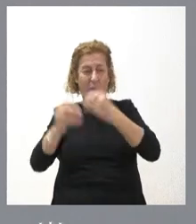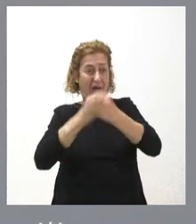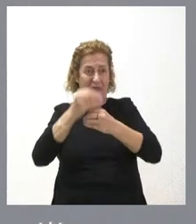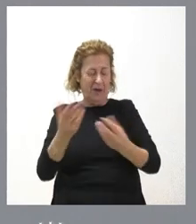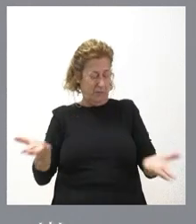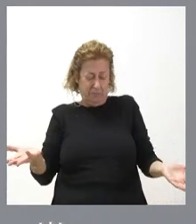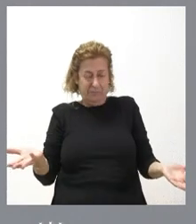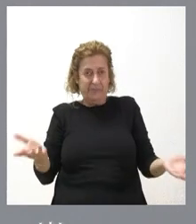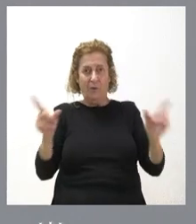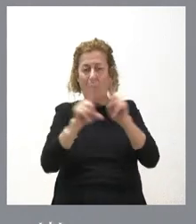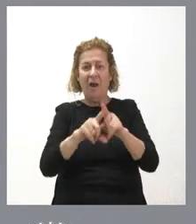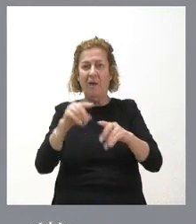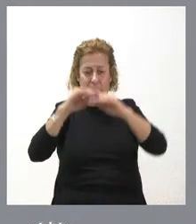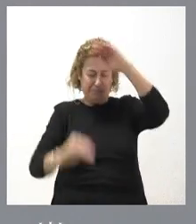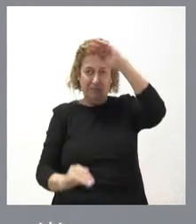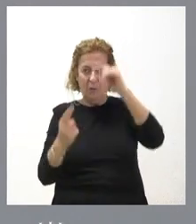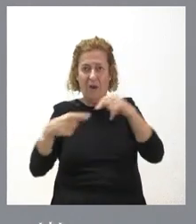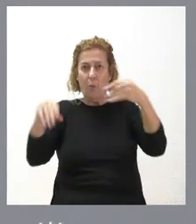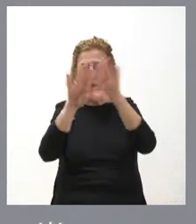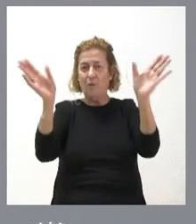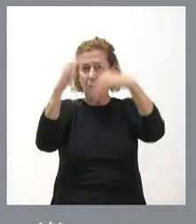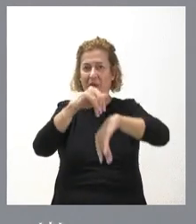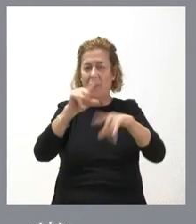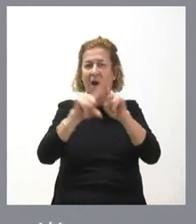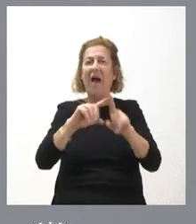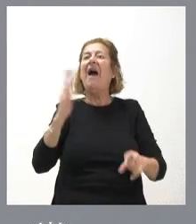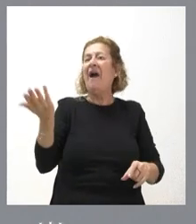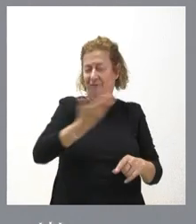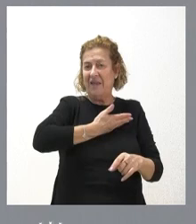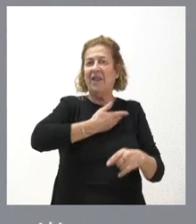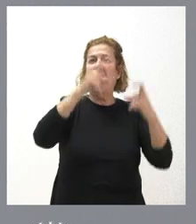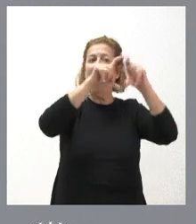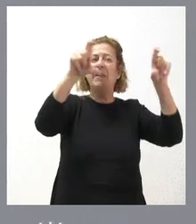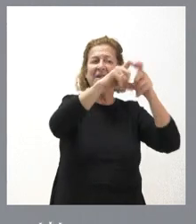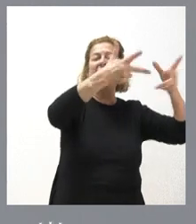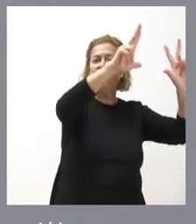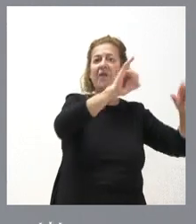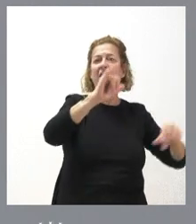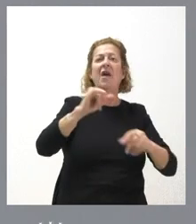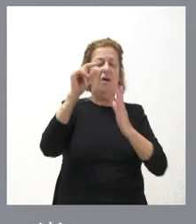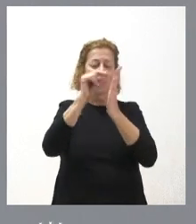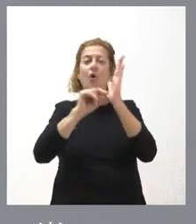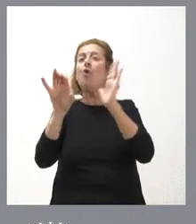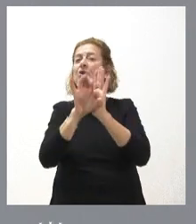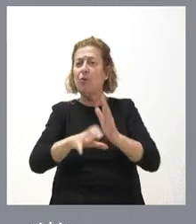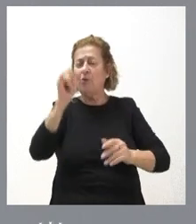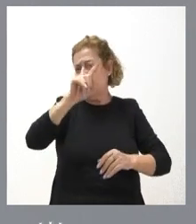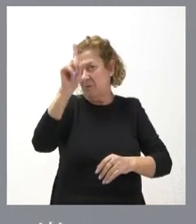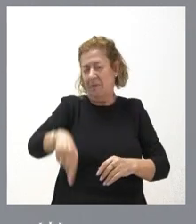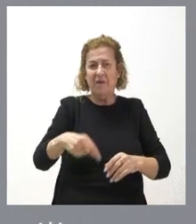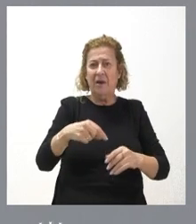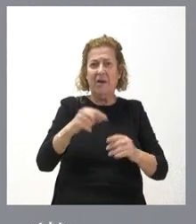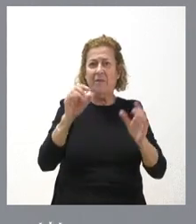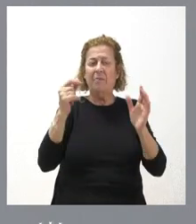profundamente desigual y atenta claramente contra la libertad de las empresas y contra los principios constitucionales y contra los principios